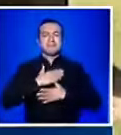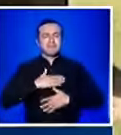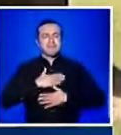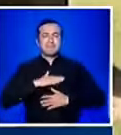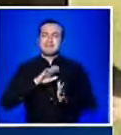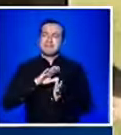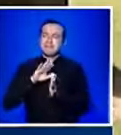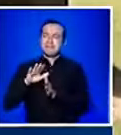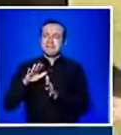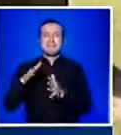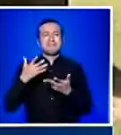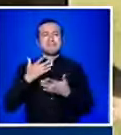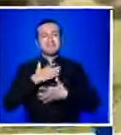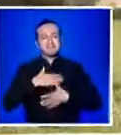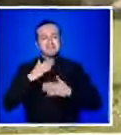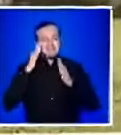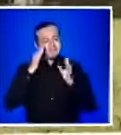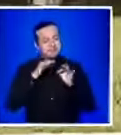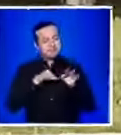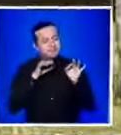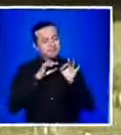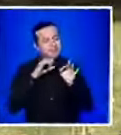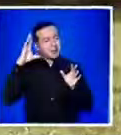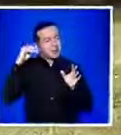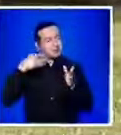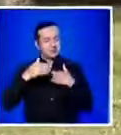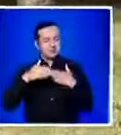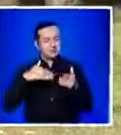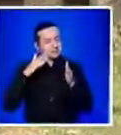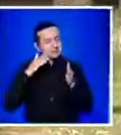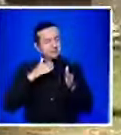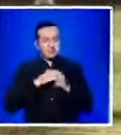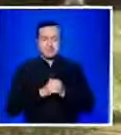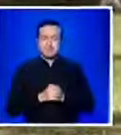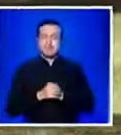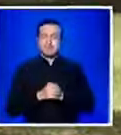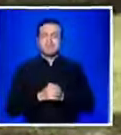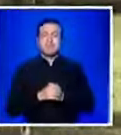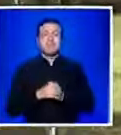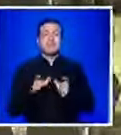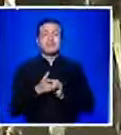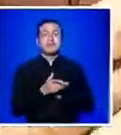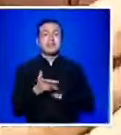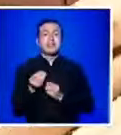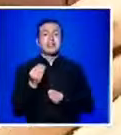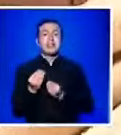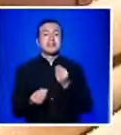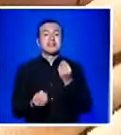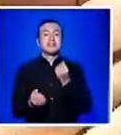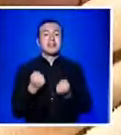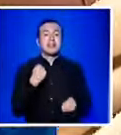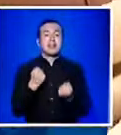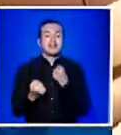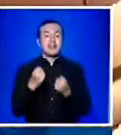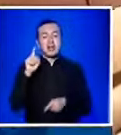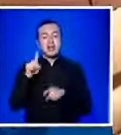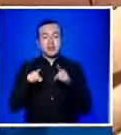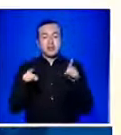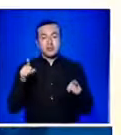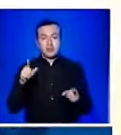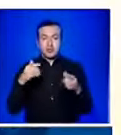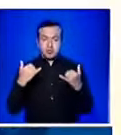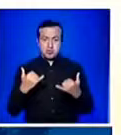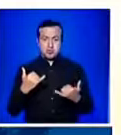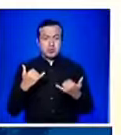obtener un poquito más de concentración. Los vecinos, entre otras actividades, se ejercitan. Otros aprovechan estas